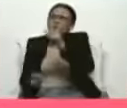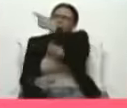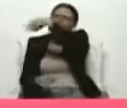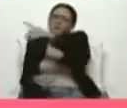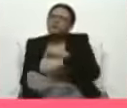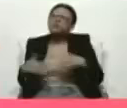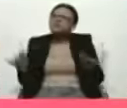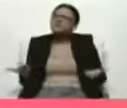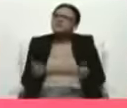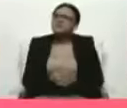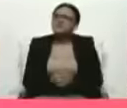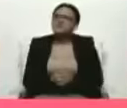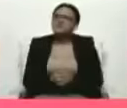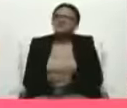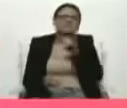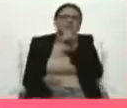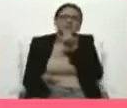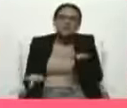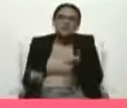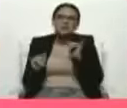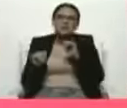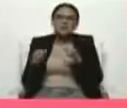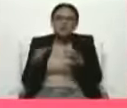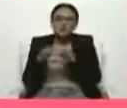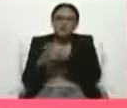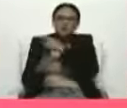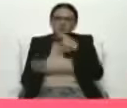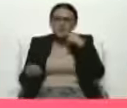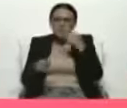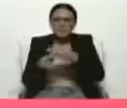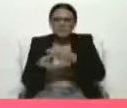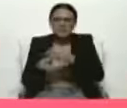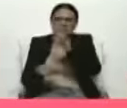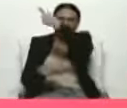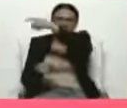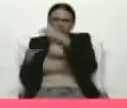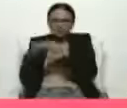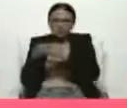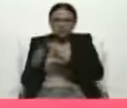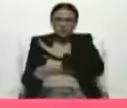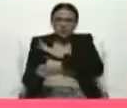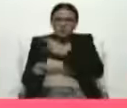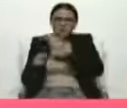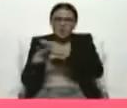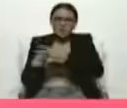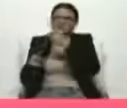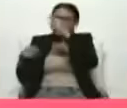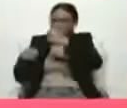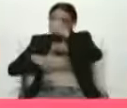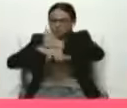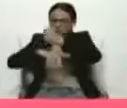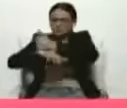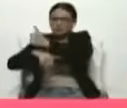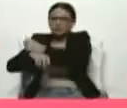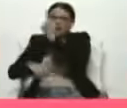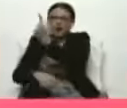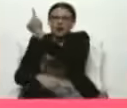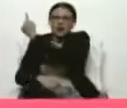Smolaski, los Leopoldo López, los Machado, los Ledesma, todos ellos cobran por eso.